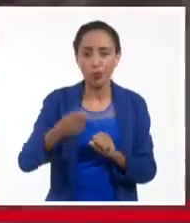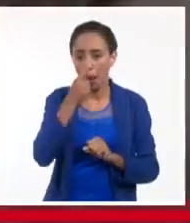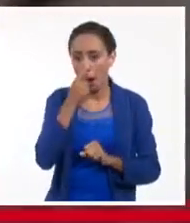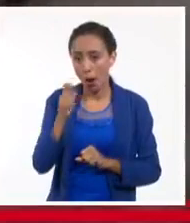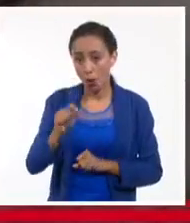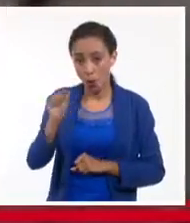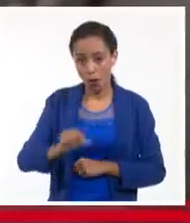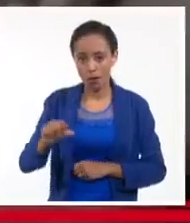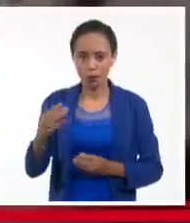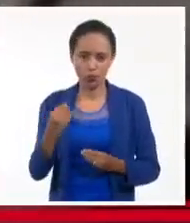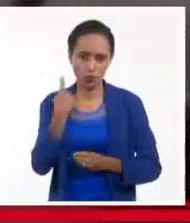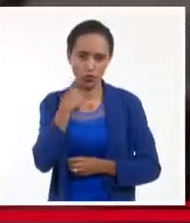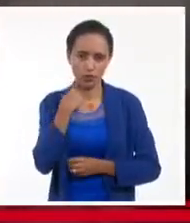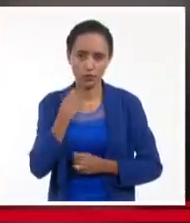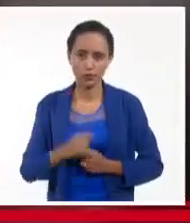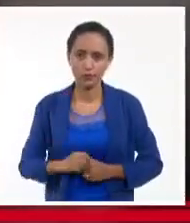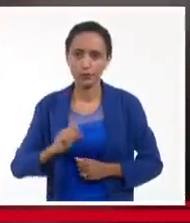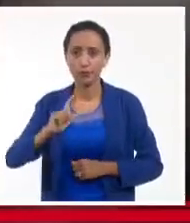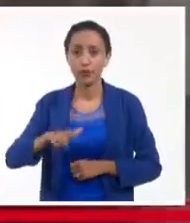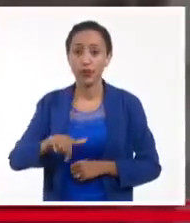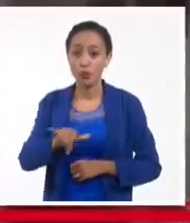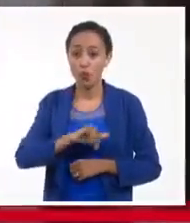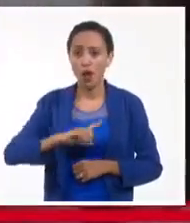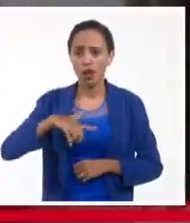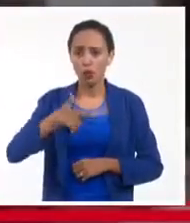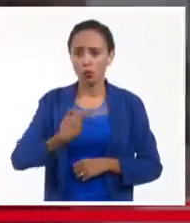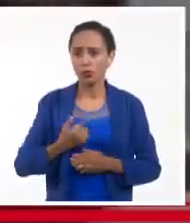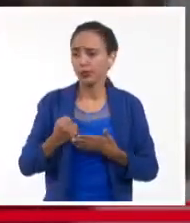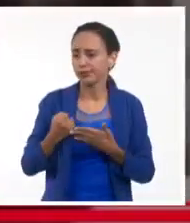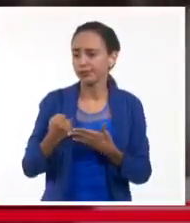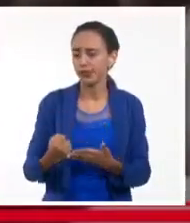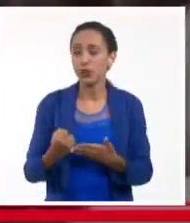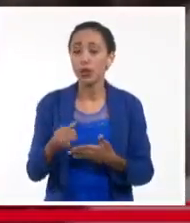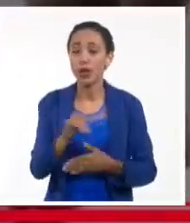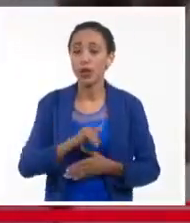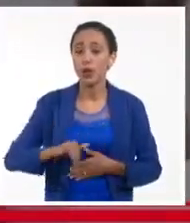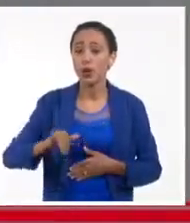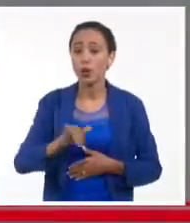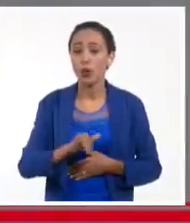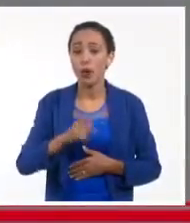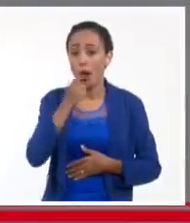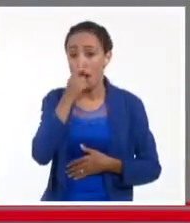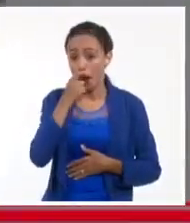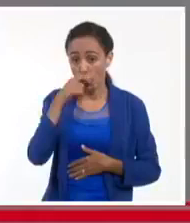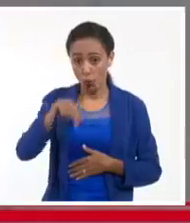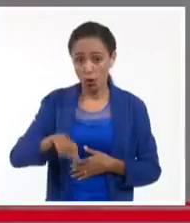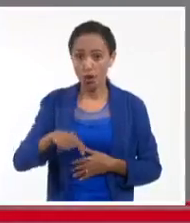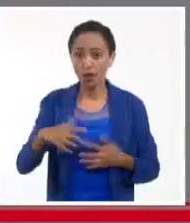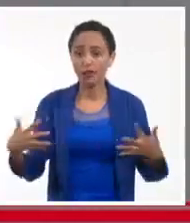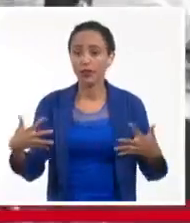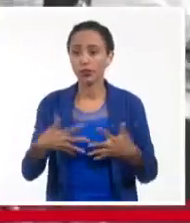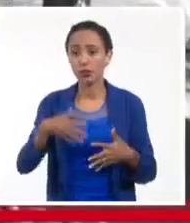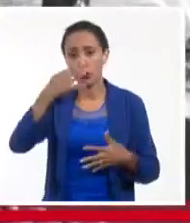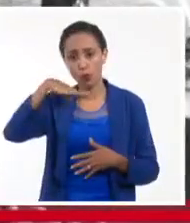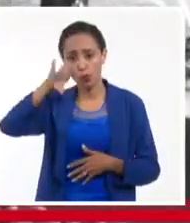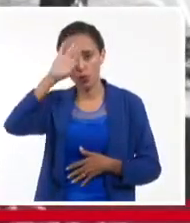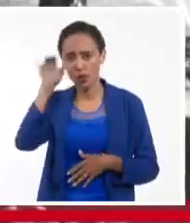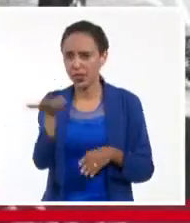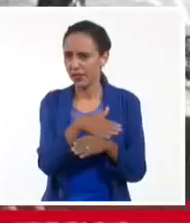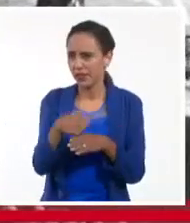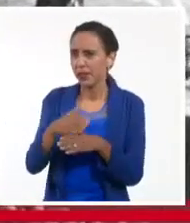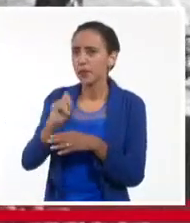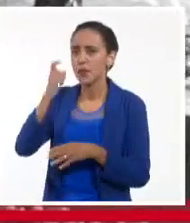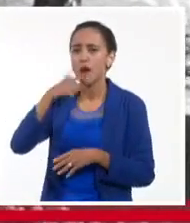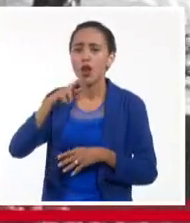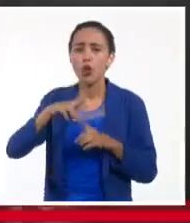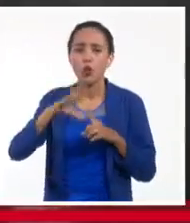siglos. La cultura solidaria de Angola con el pueblo cubano está marcada por hazañas como la Operación Carlota o